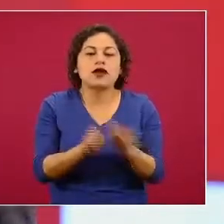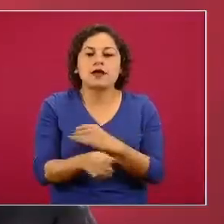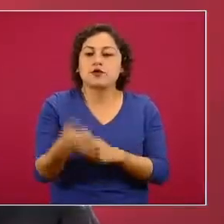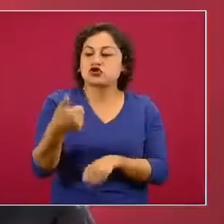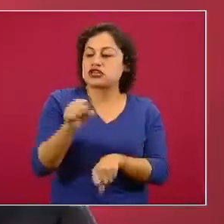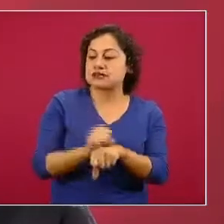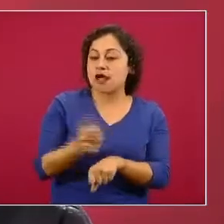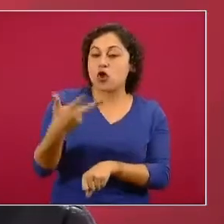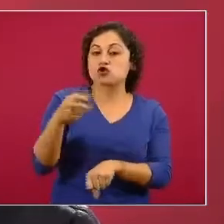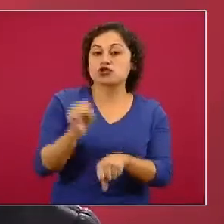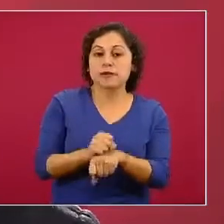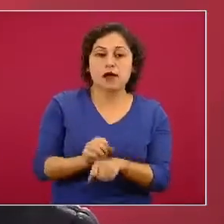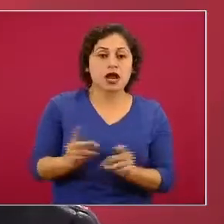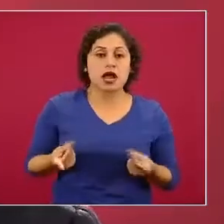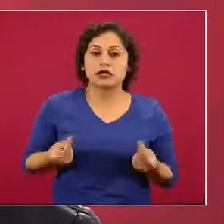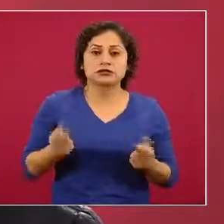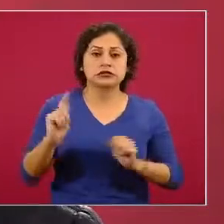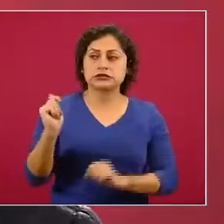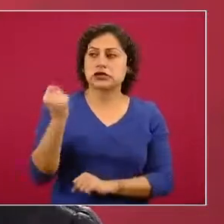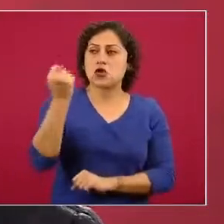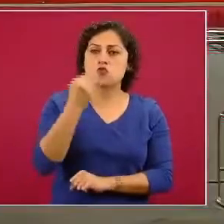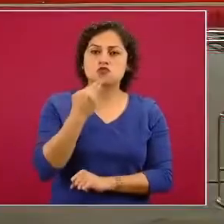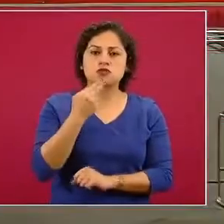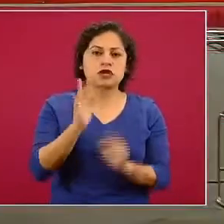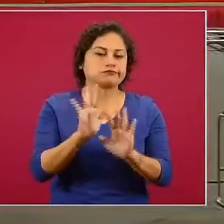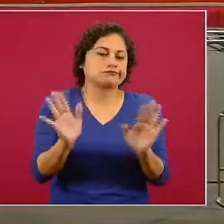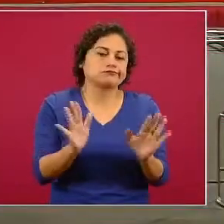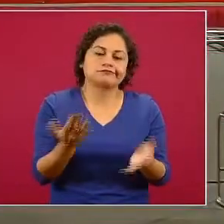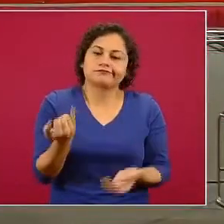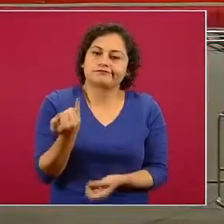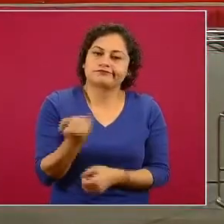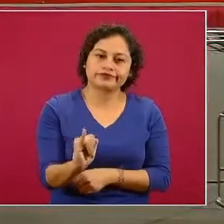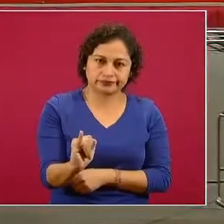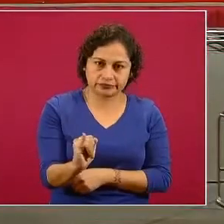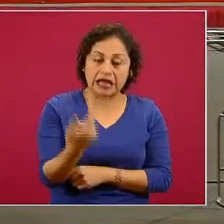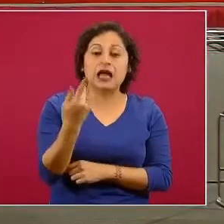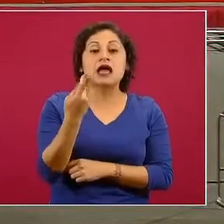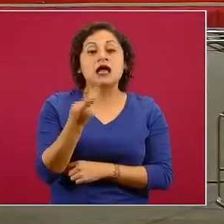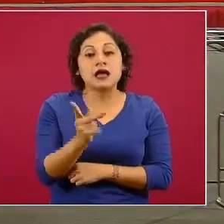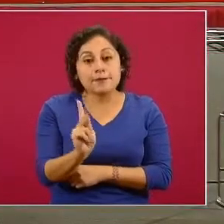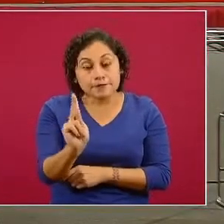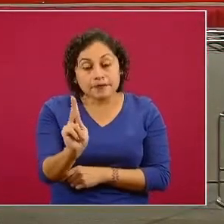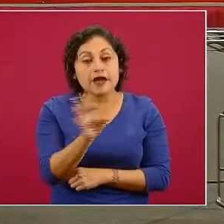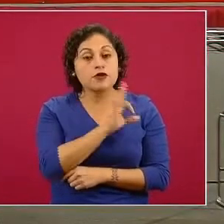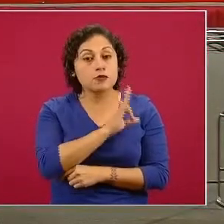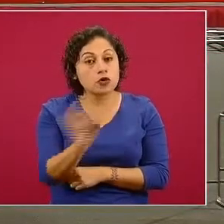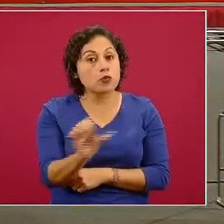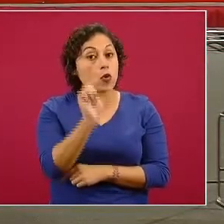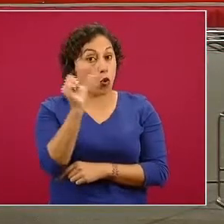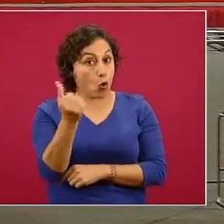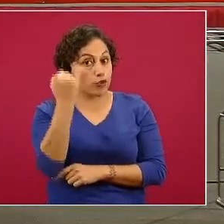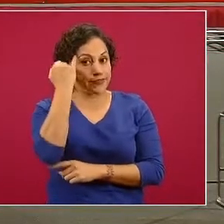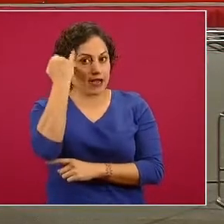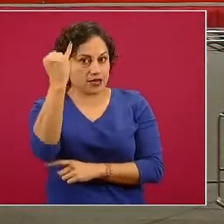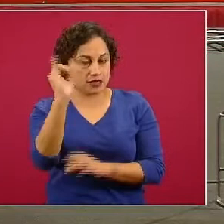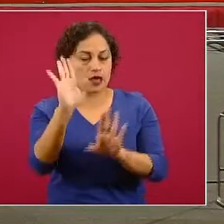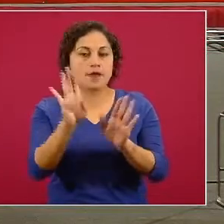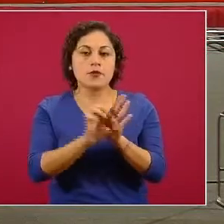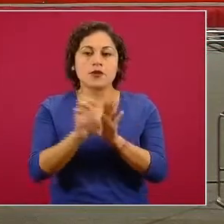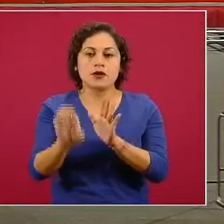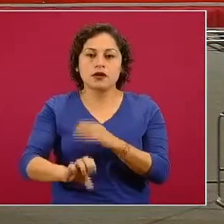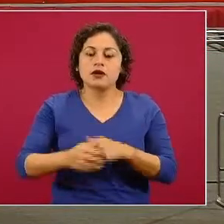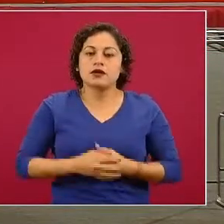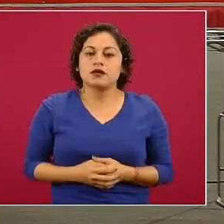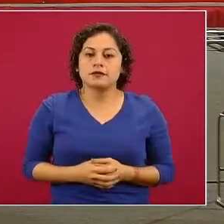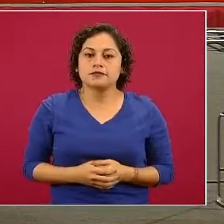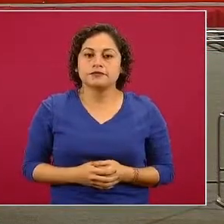semanas, sería fuera de la realidad pensar que eso es posible. Pero existen alternativas. Una de ellas puede ser